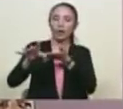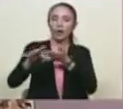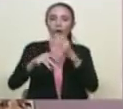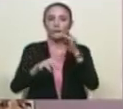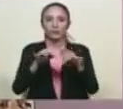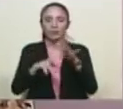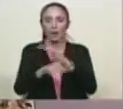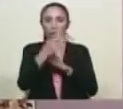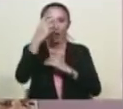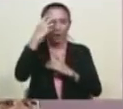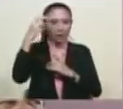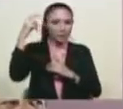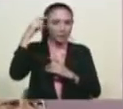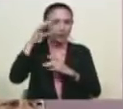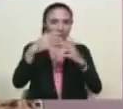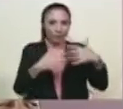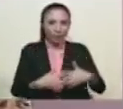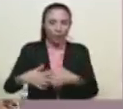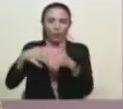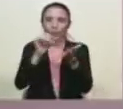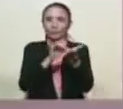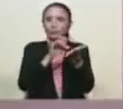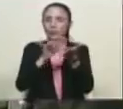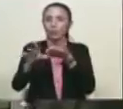ya no es canciller de Estados Unidos.